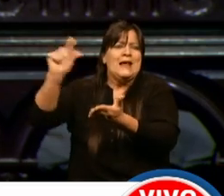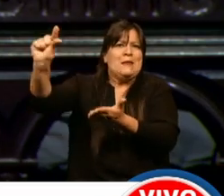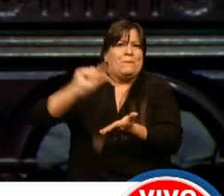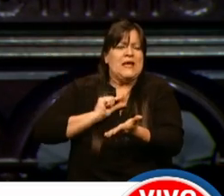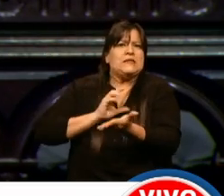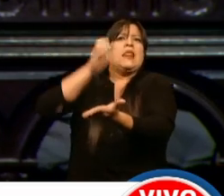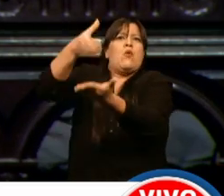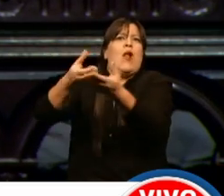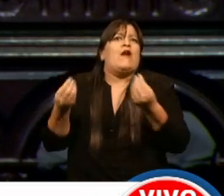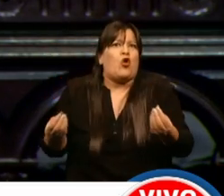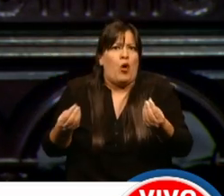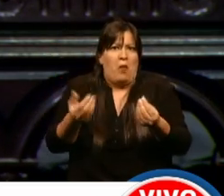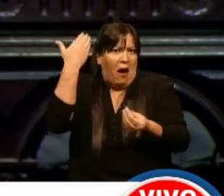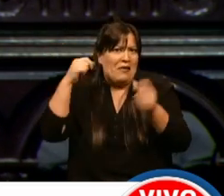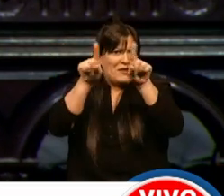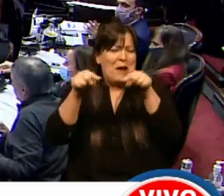internacional